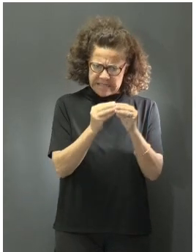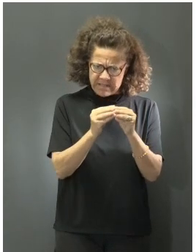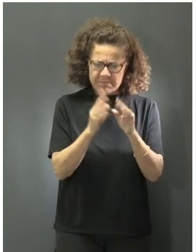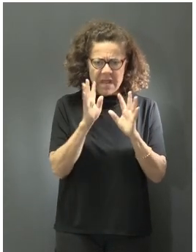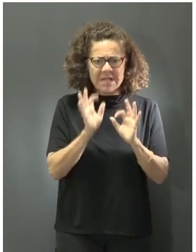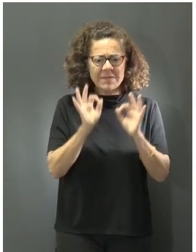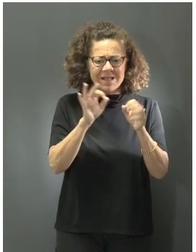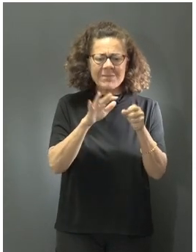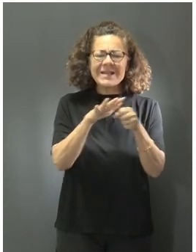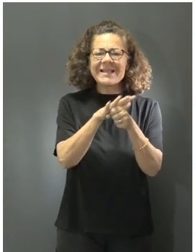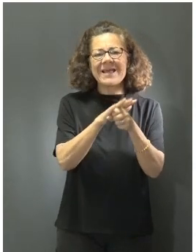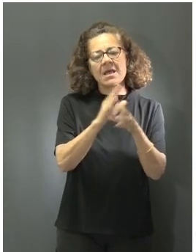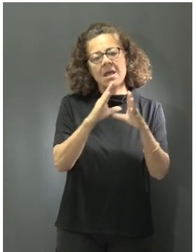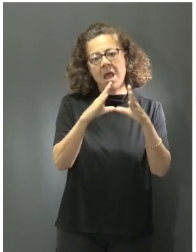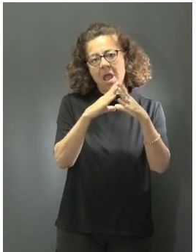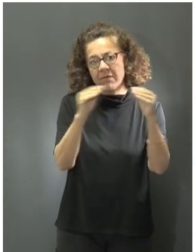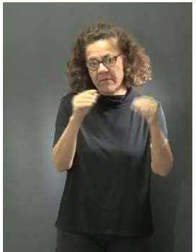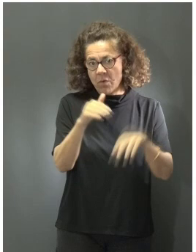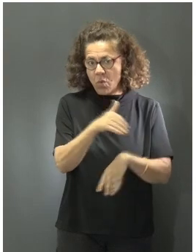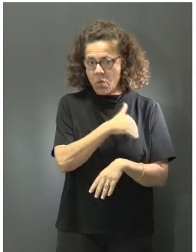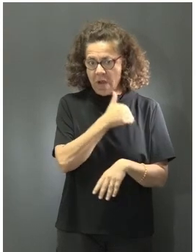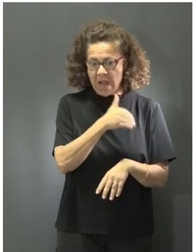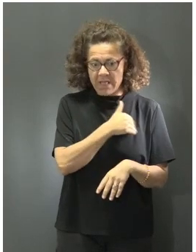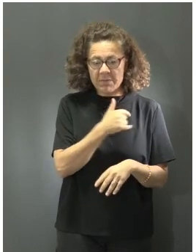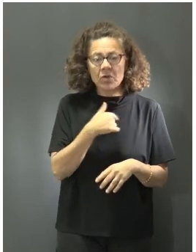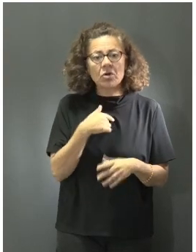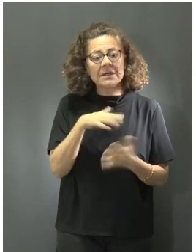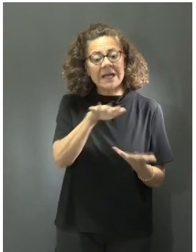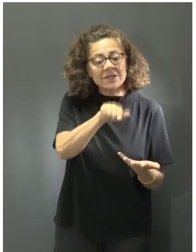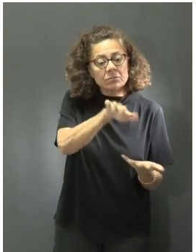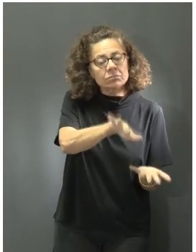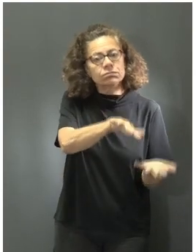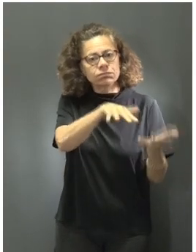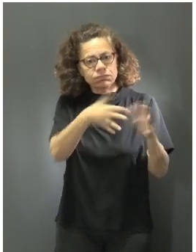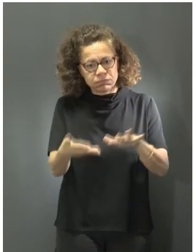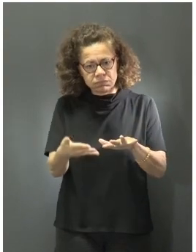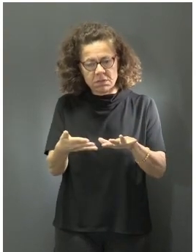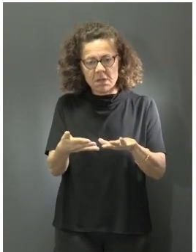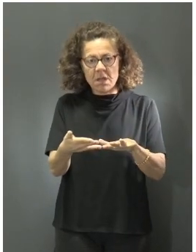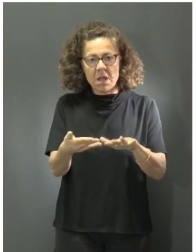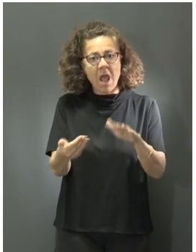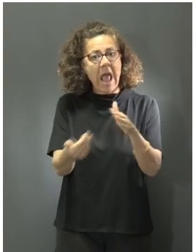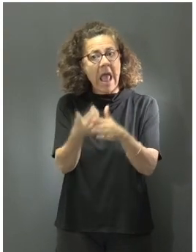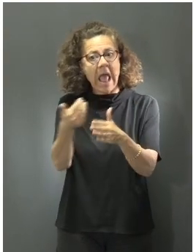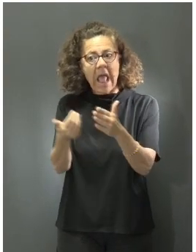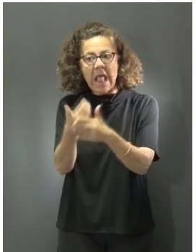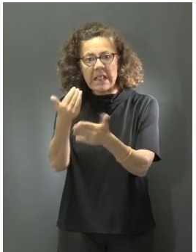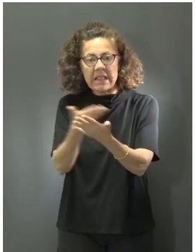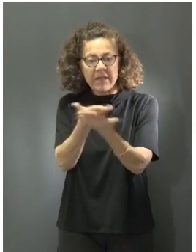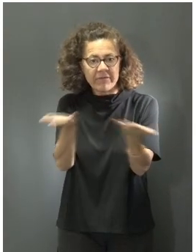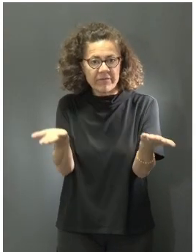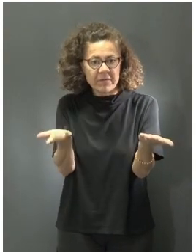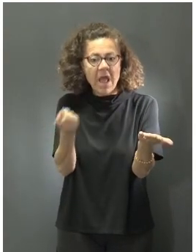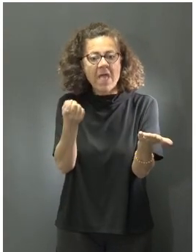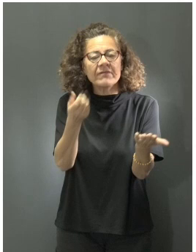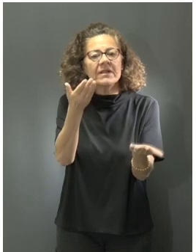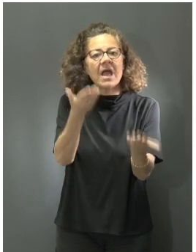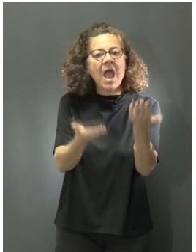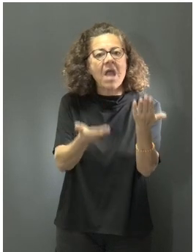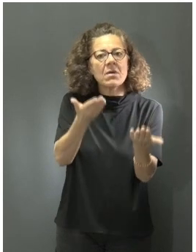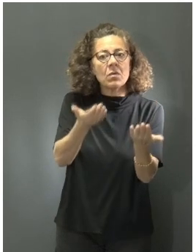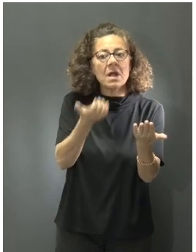todo en el ámbito académico, en el ámbito universitario, y eso se traslade a la cotidianeidad. O sea, hay que evaluar cuando se